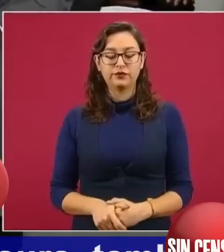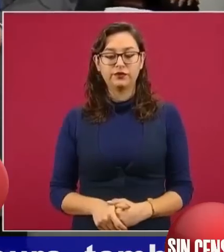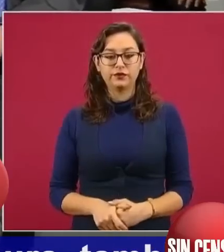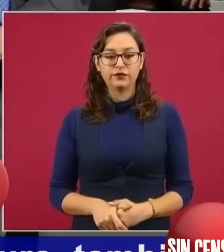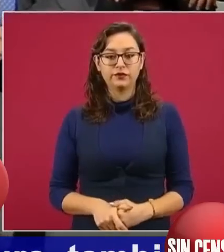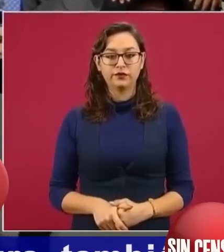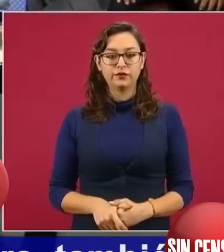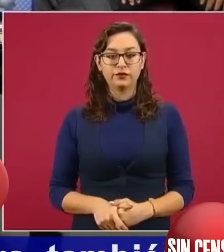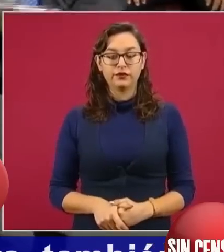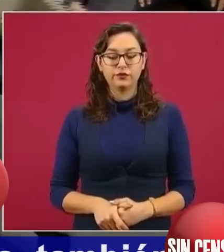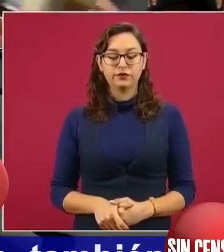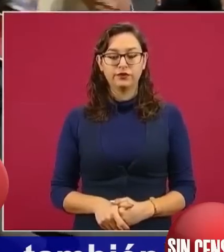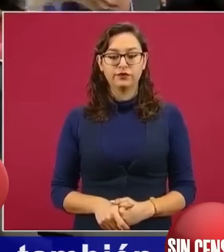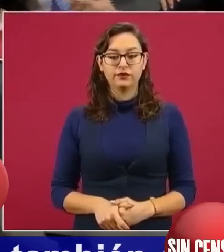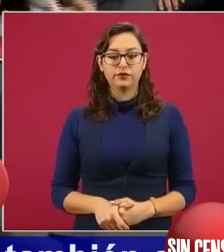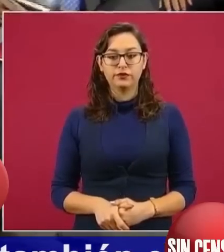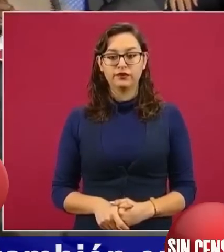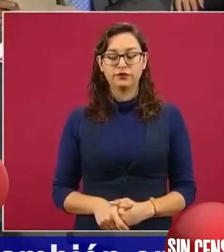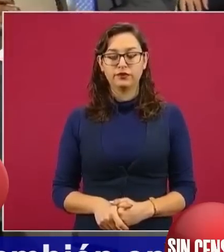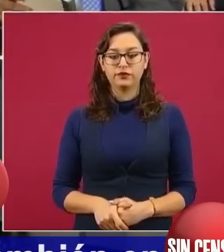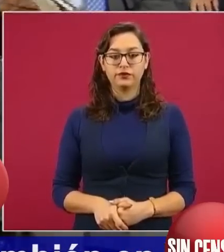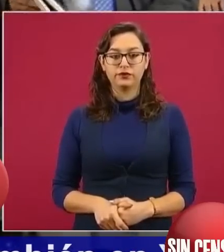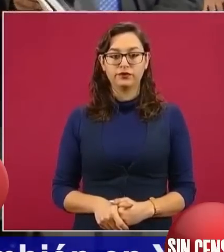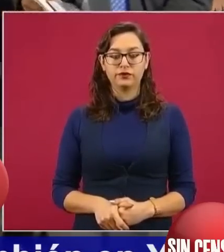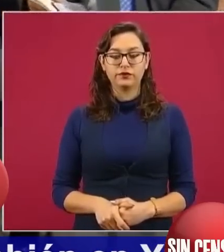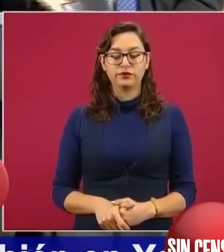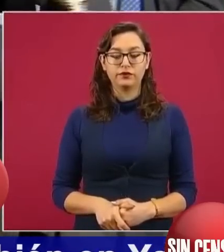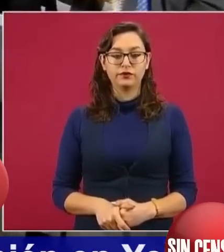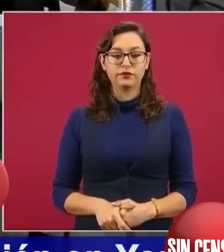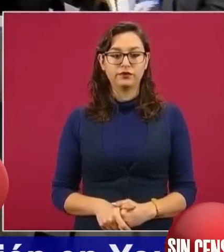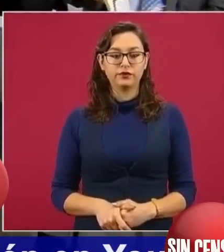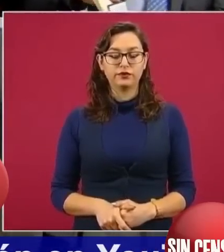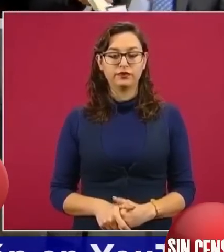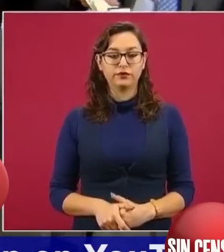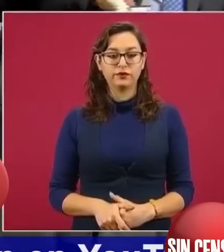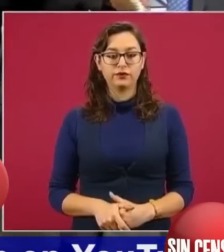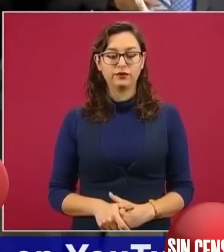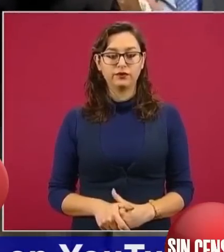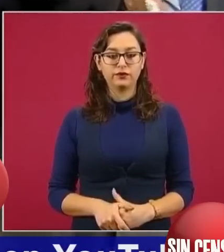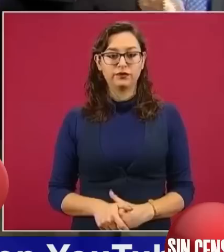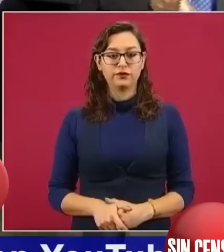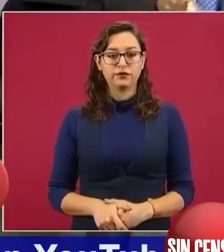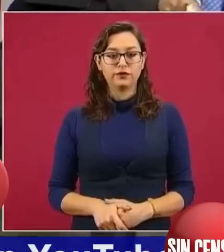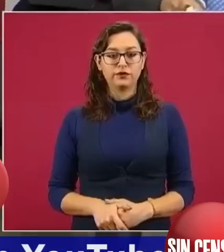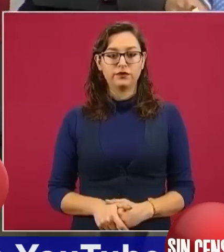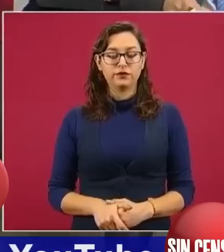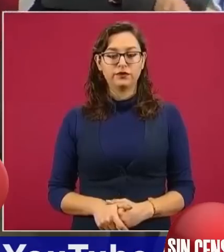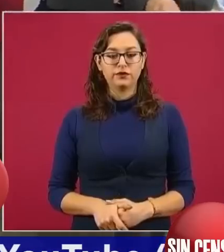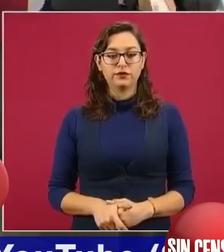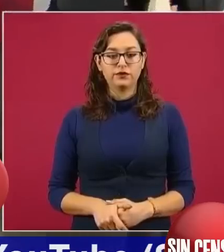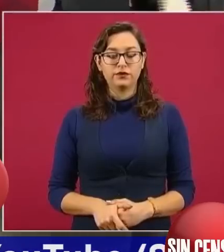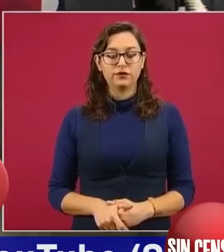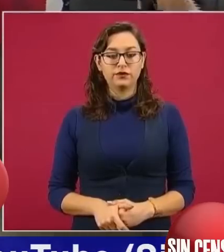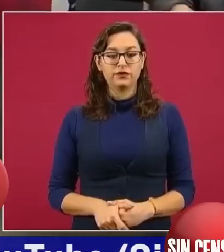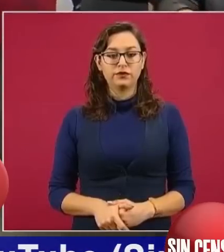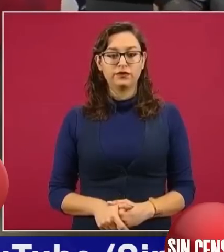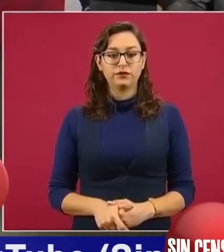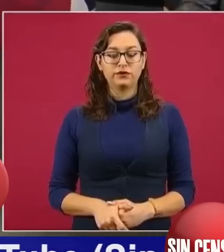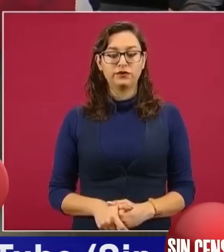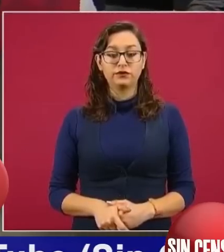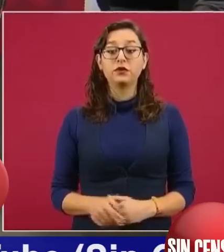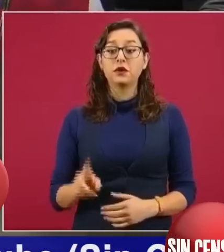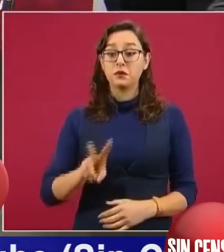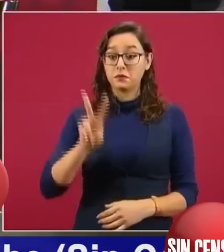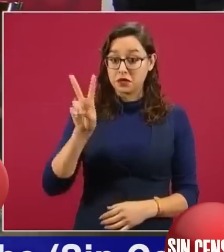Indudablemente hemos sufrido todos en mayor o menor grado ante